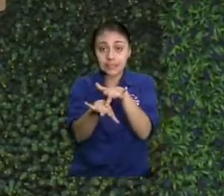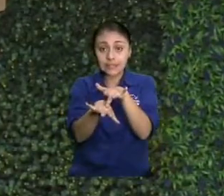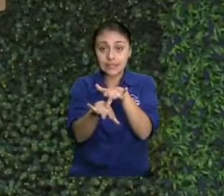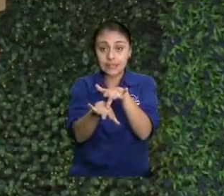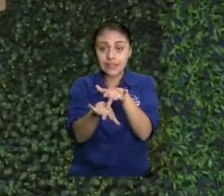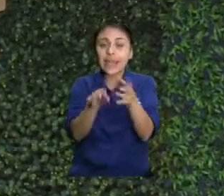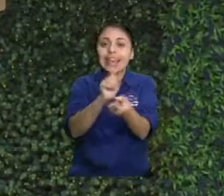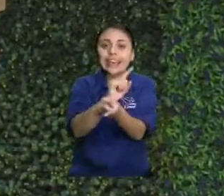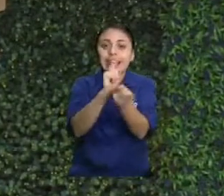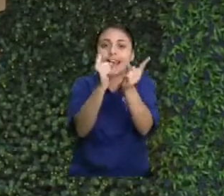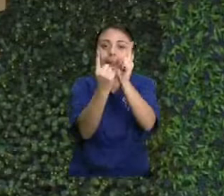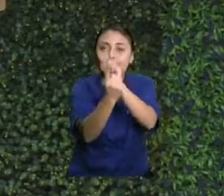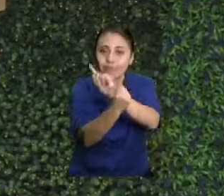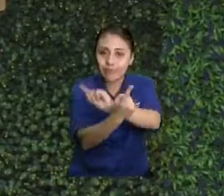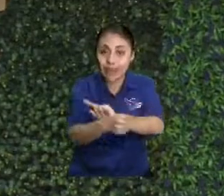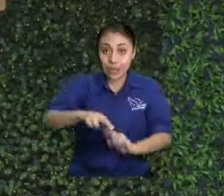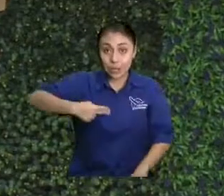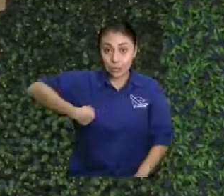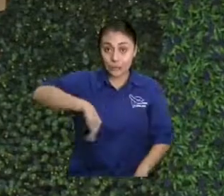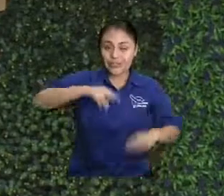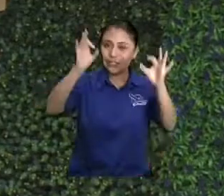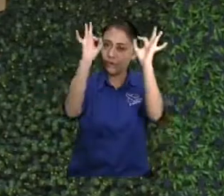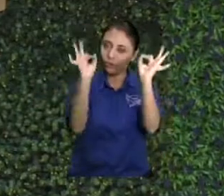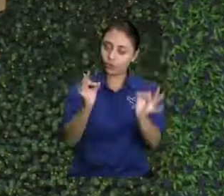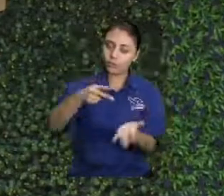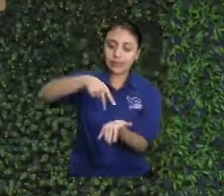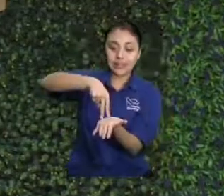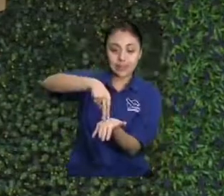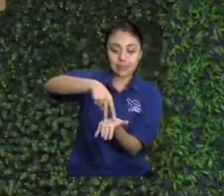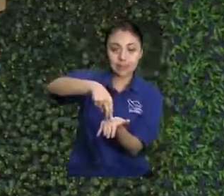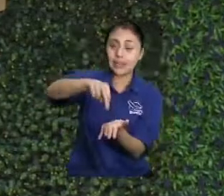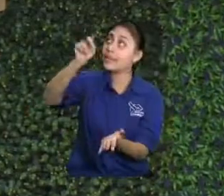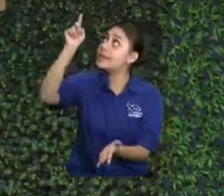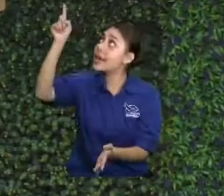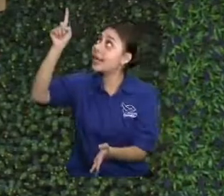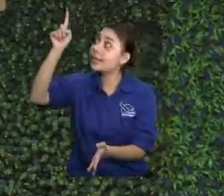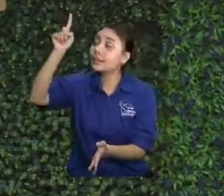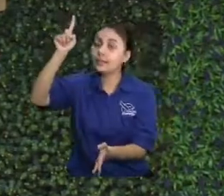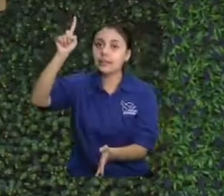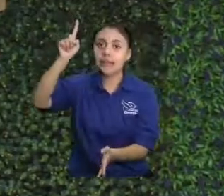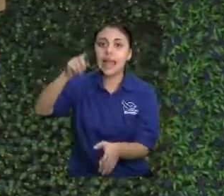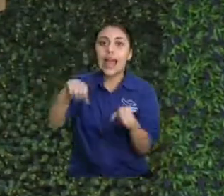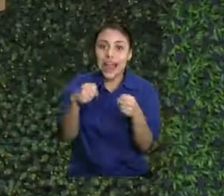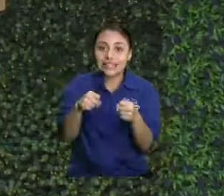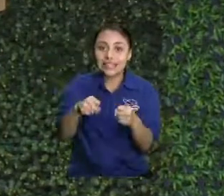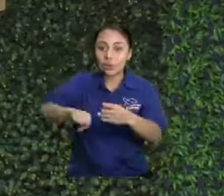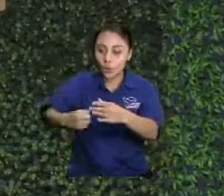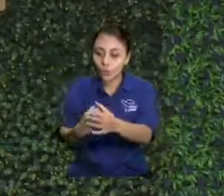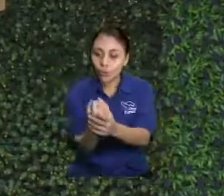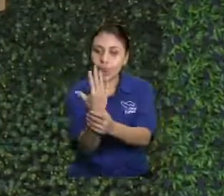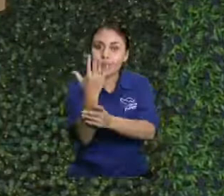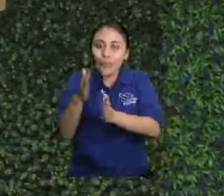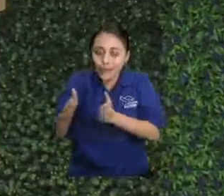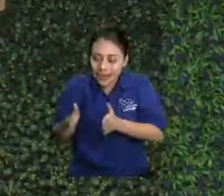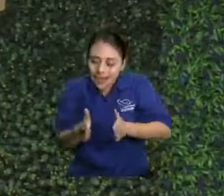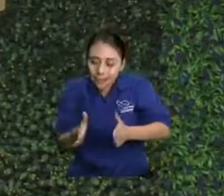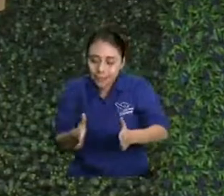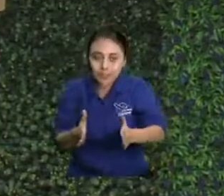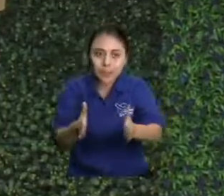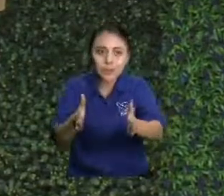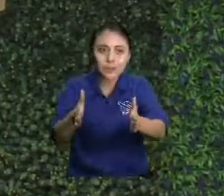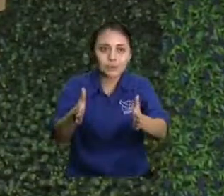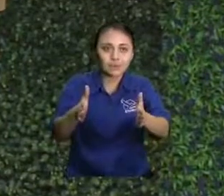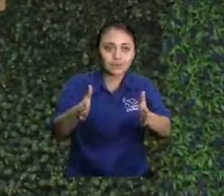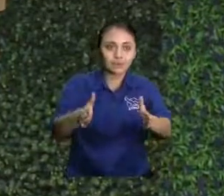de caminar cambia y Él endereza nuestras veredas torcidas, ¿verdad? Porque nuestras veredas humanas son torcidas, pero Él